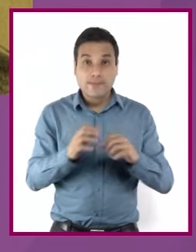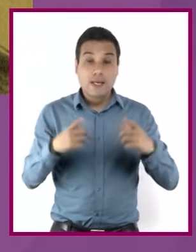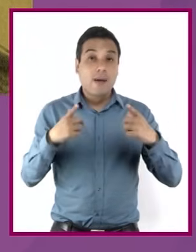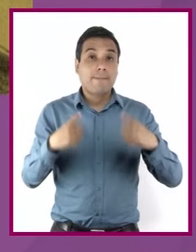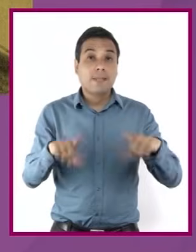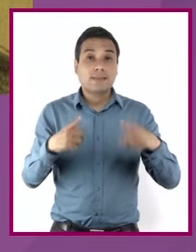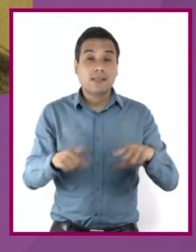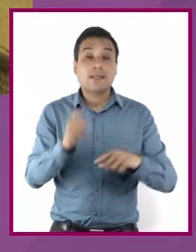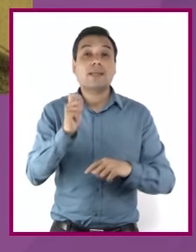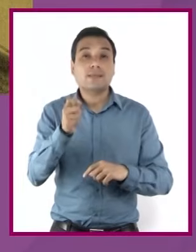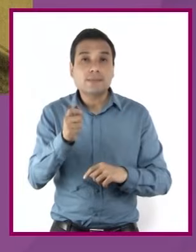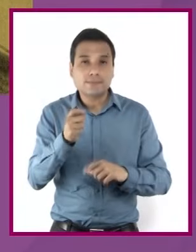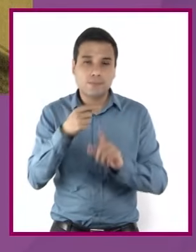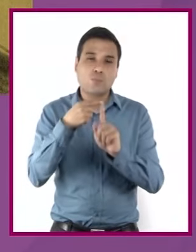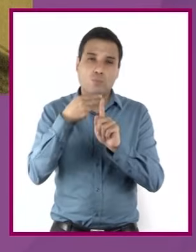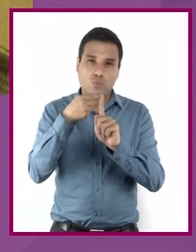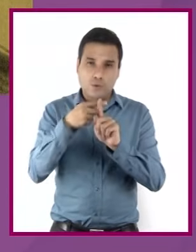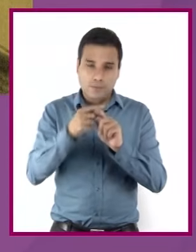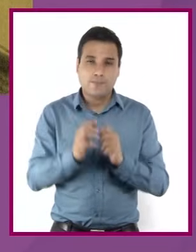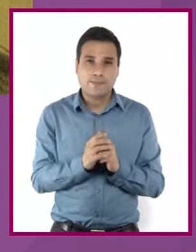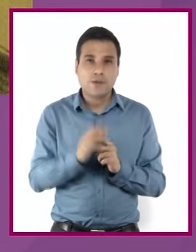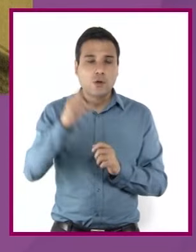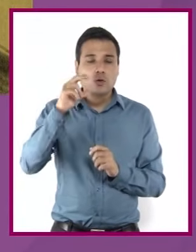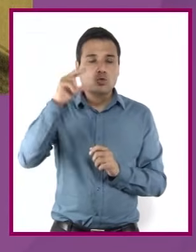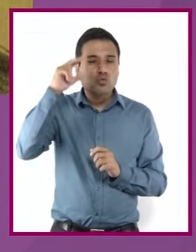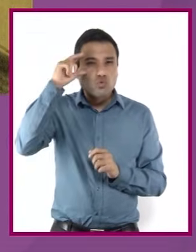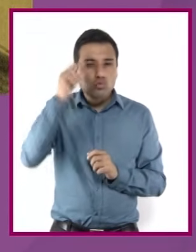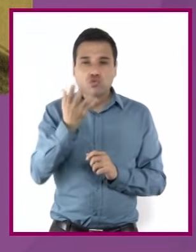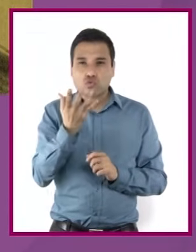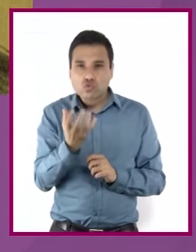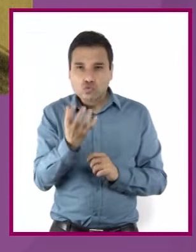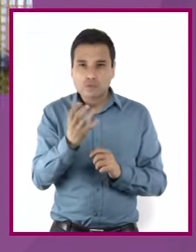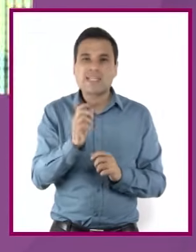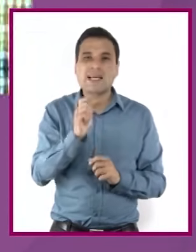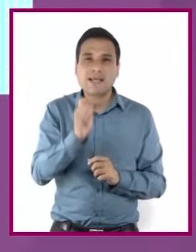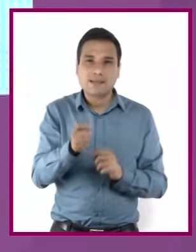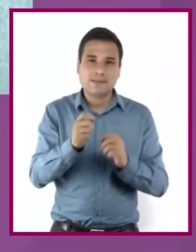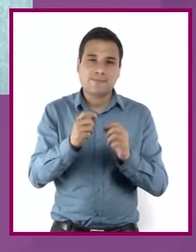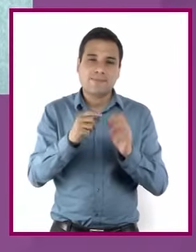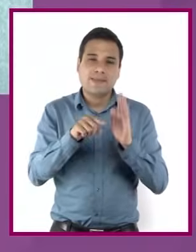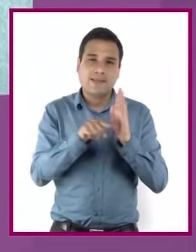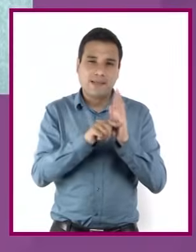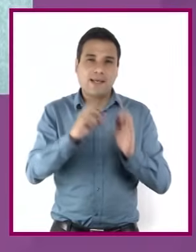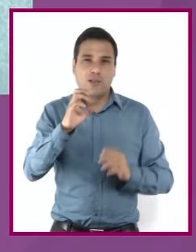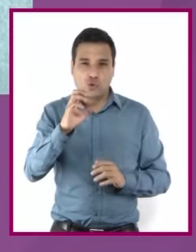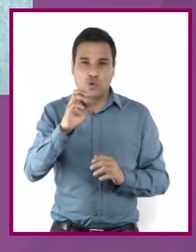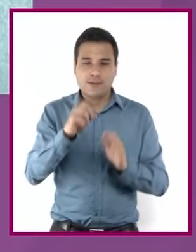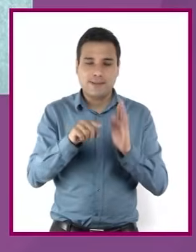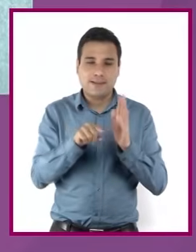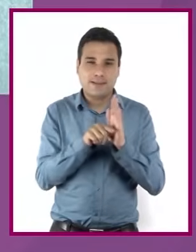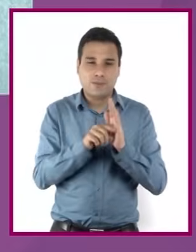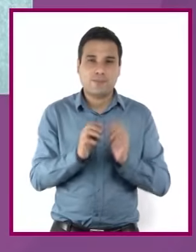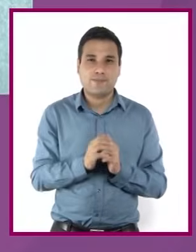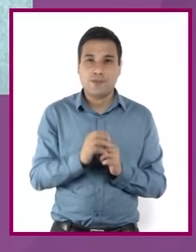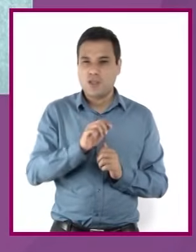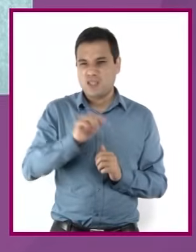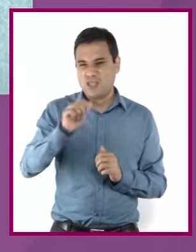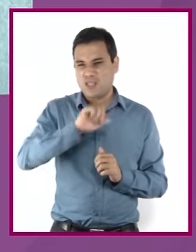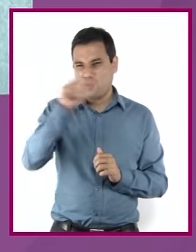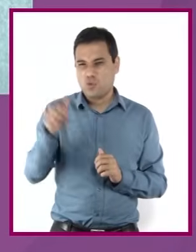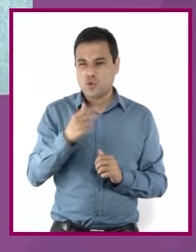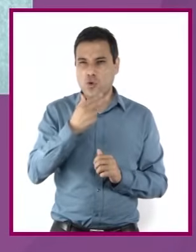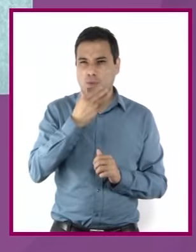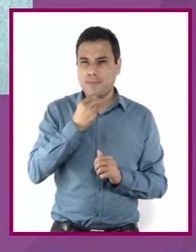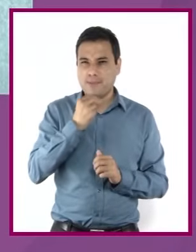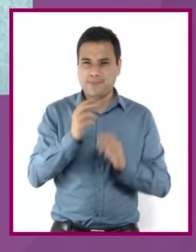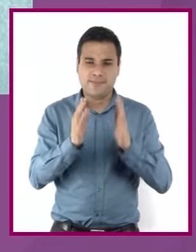representa la carga positiva y las pasas a los electrones con carga negativa. Años más tarde, el físico y químico